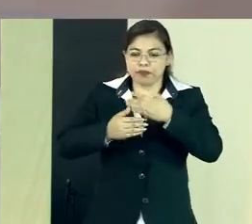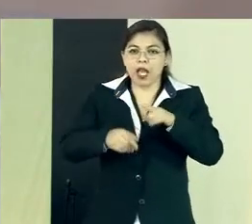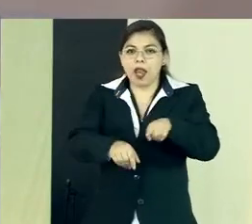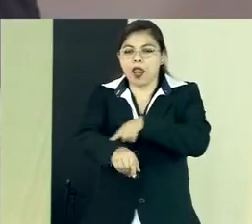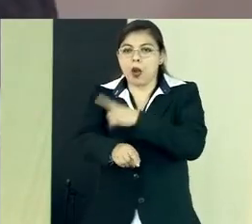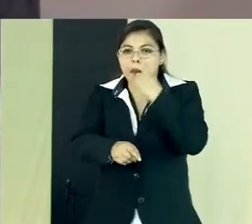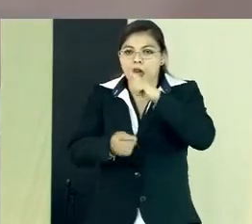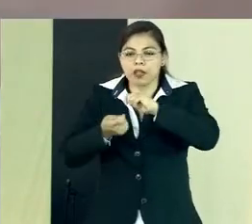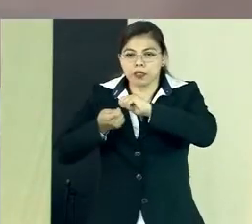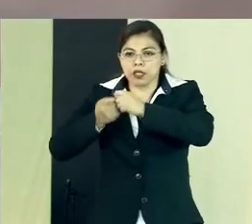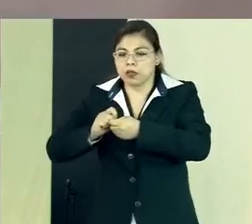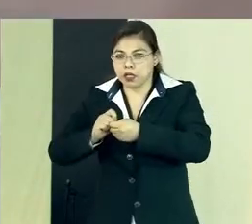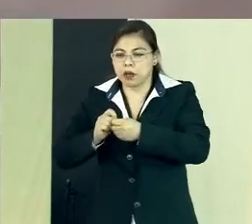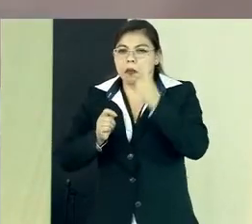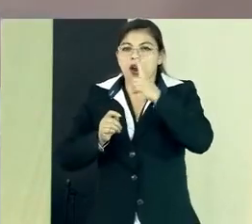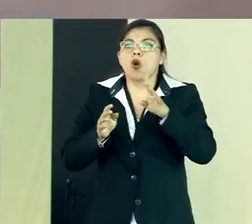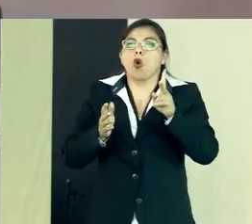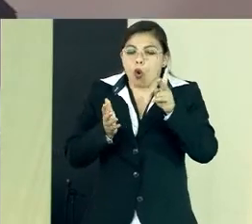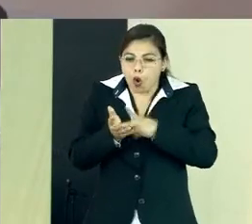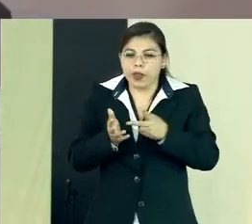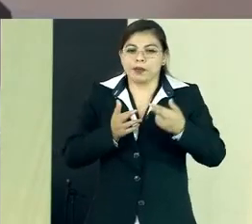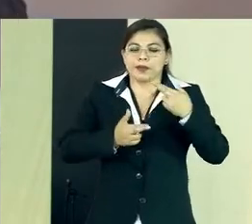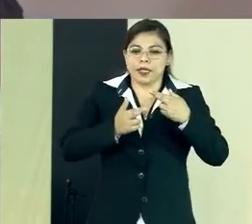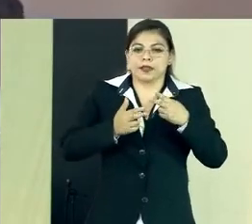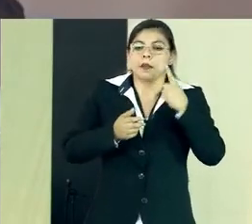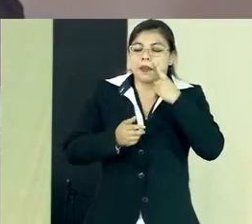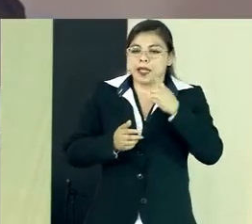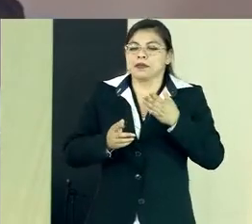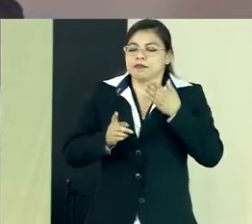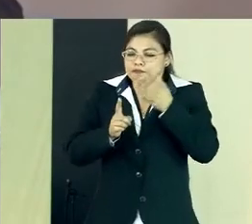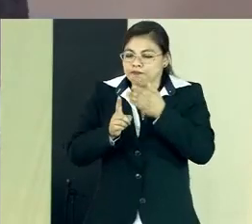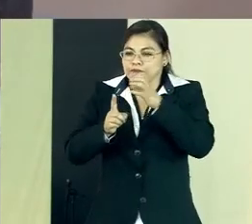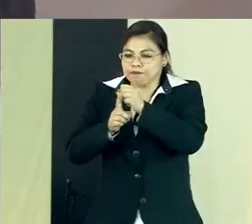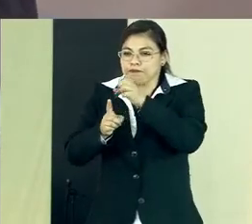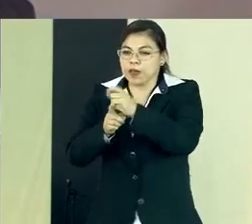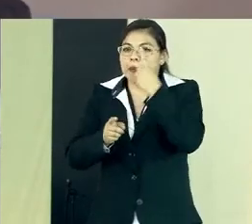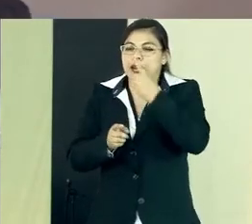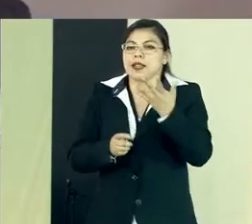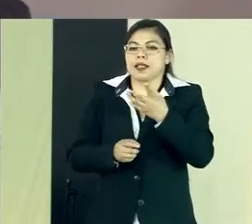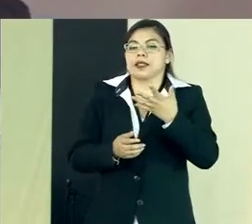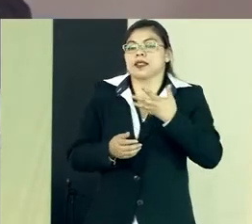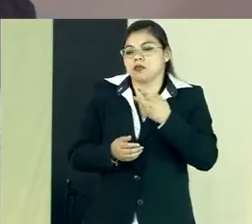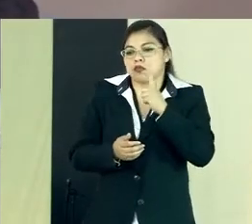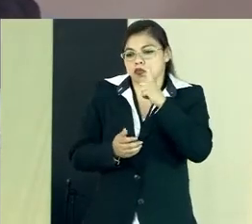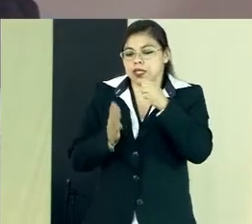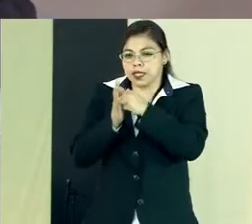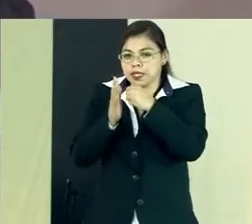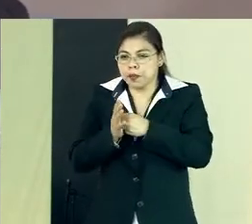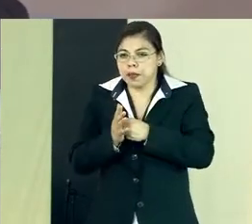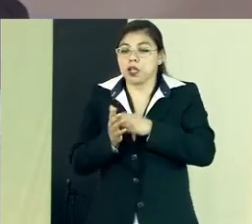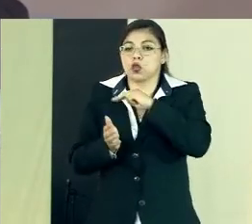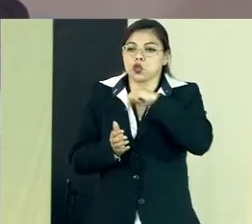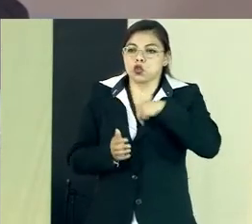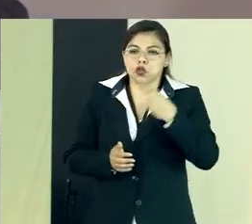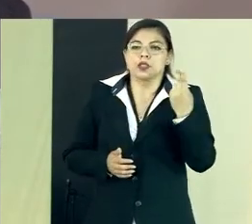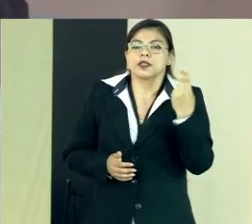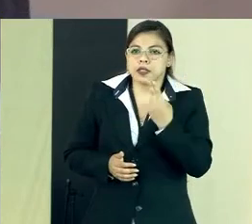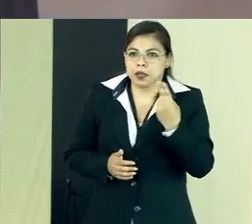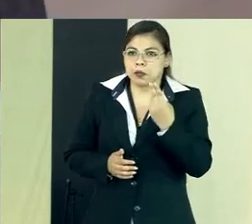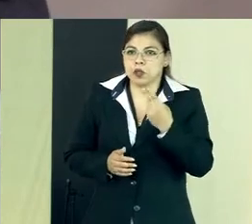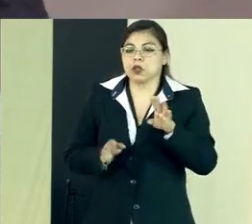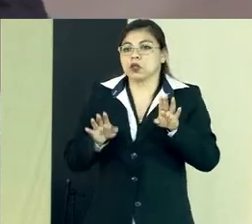transformación y reconstrucción para lograr un sistema como el que queremos como el que necesitamos